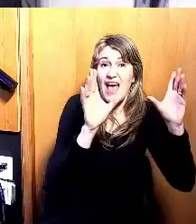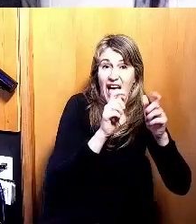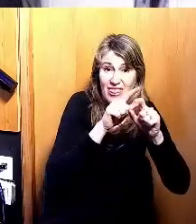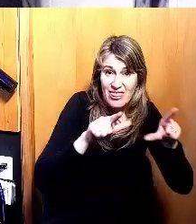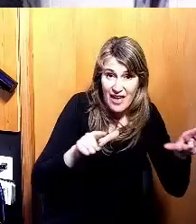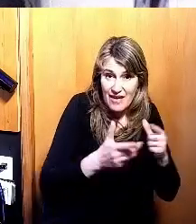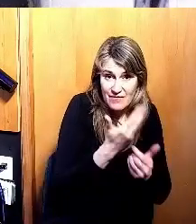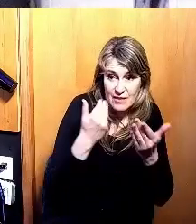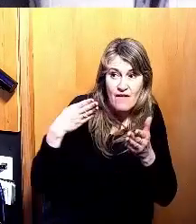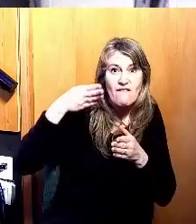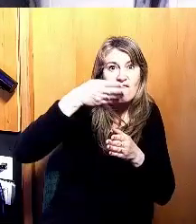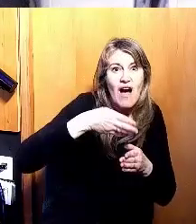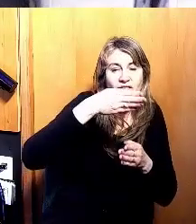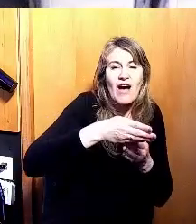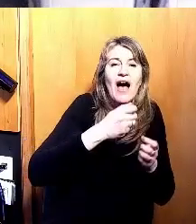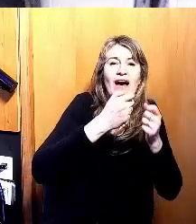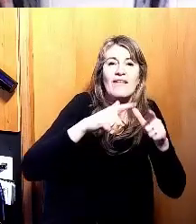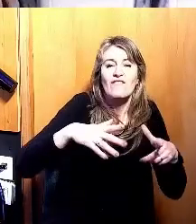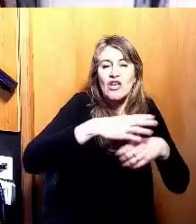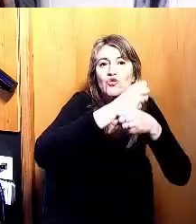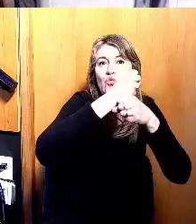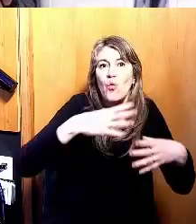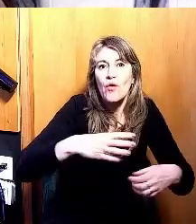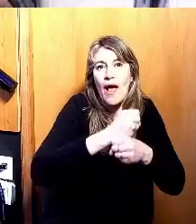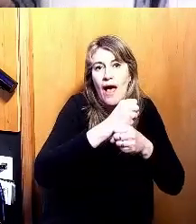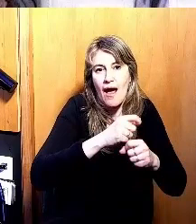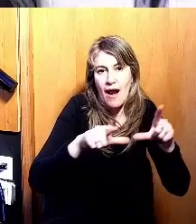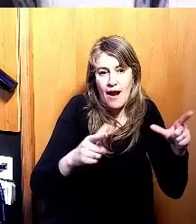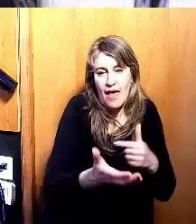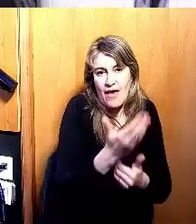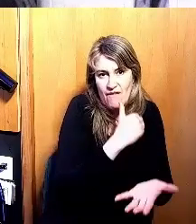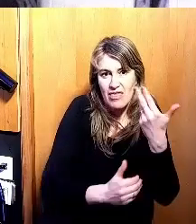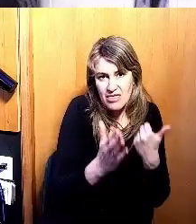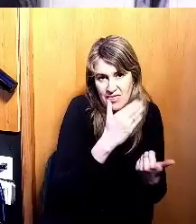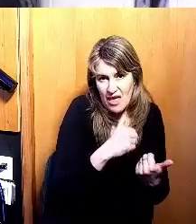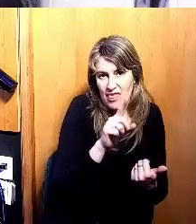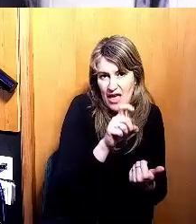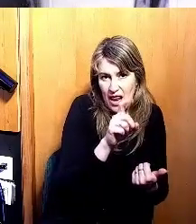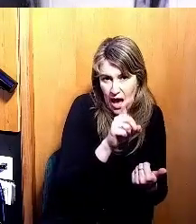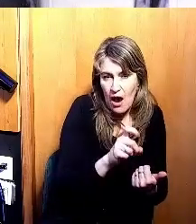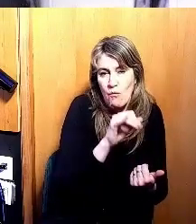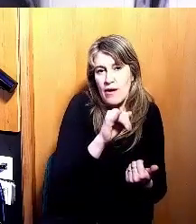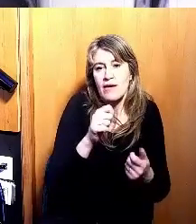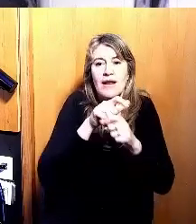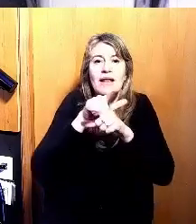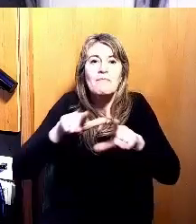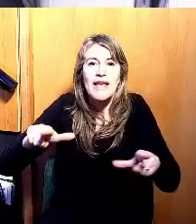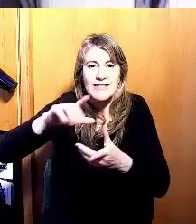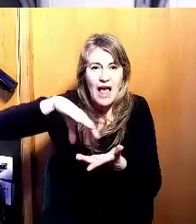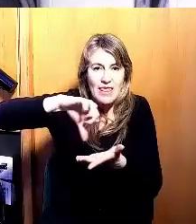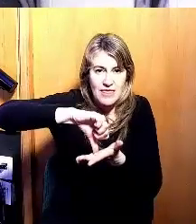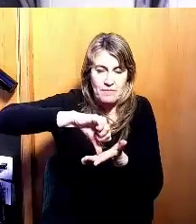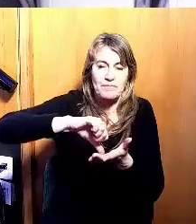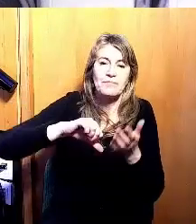levantan los residuos, de otra sección de mantenimiento de cuerpos de agua y también de otra sección de limpieza urbana. No están incluidos